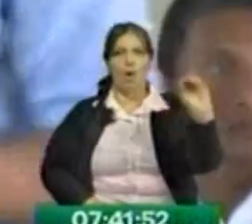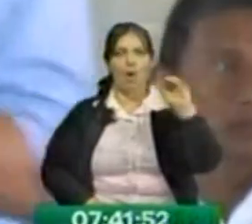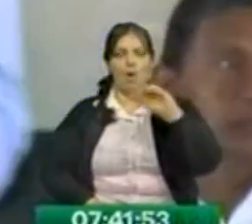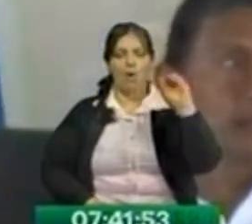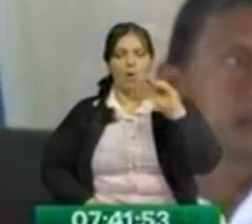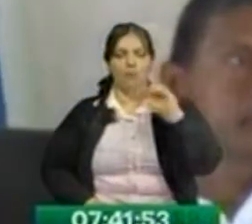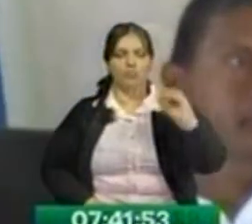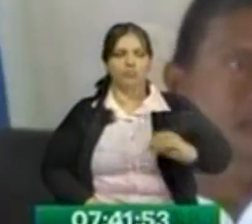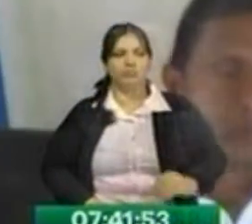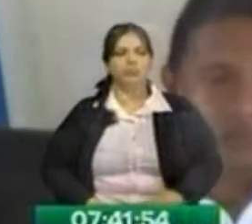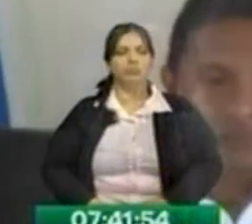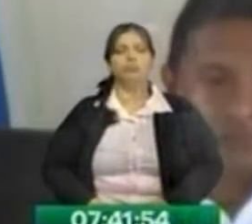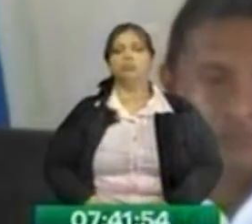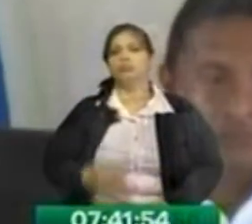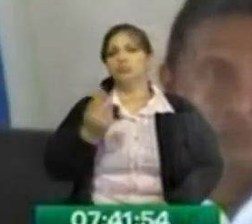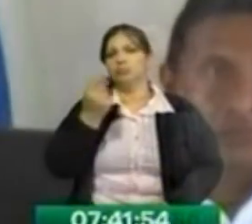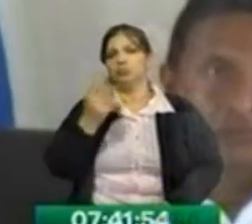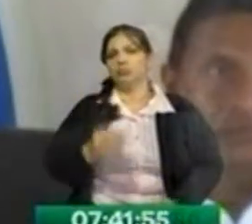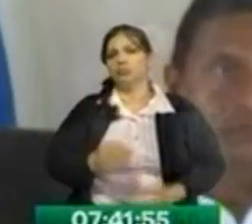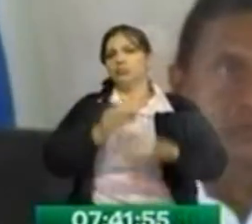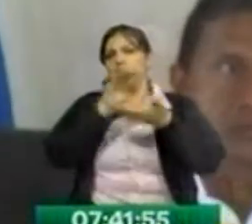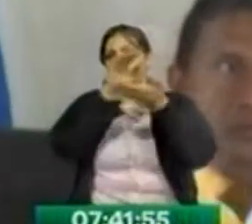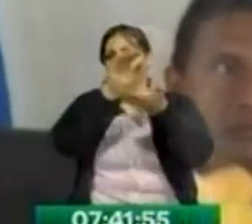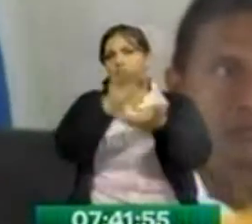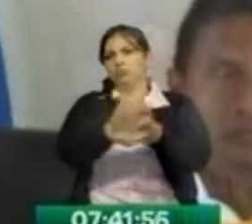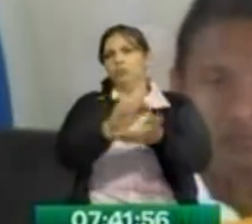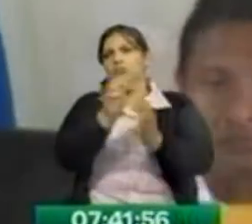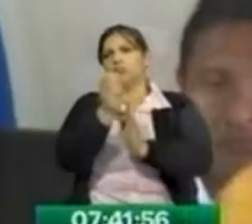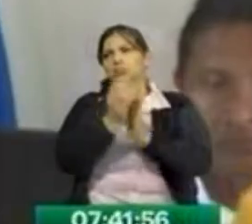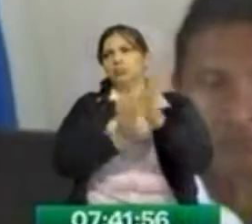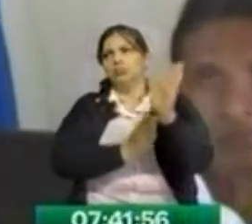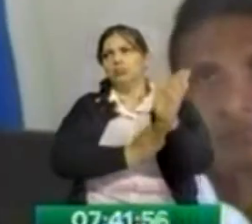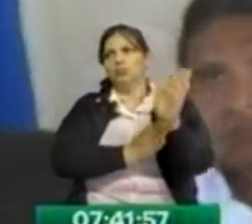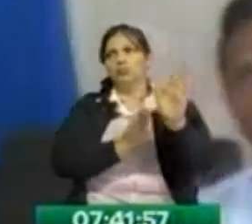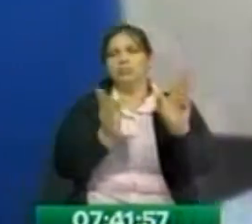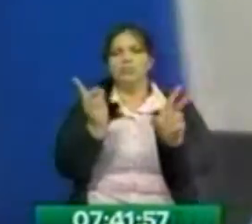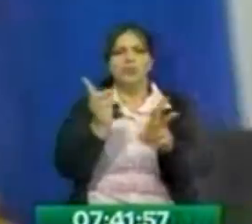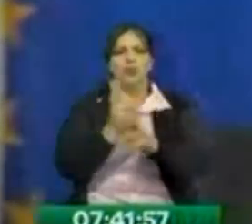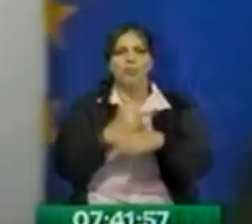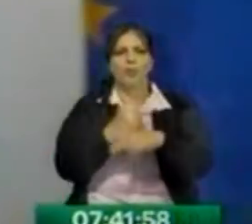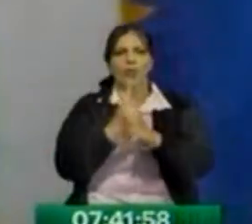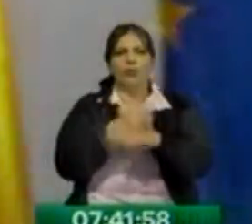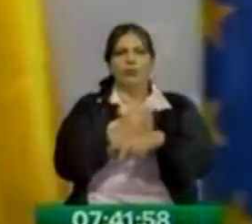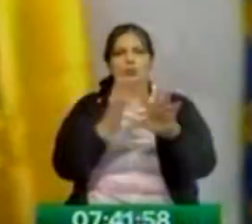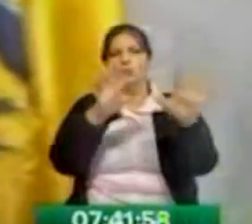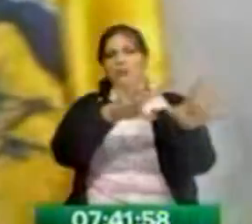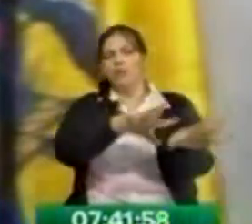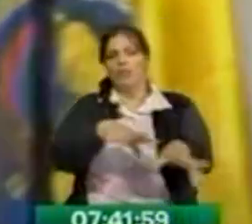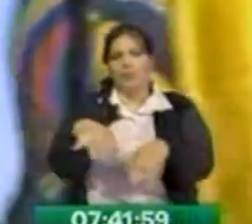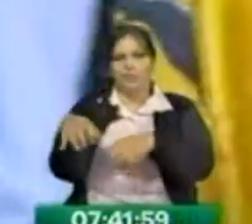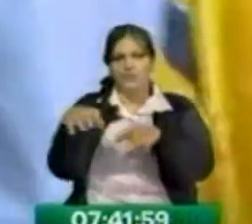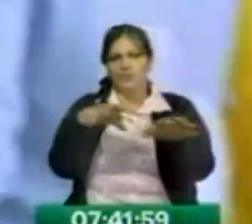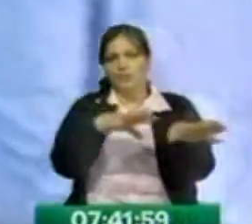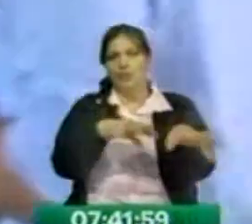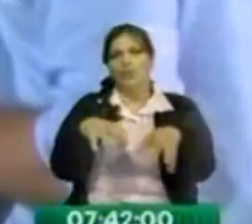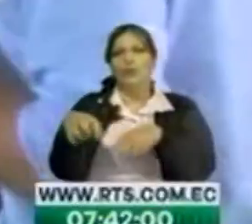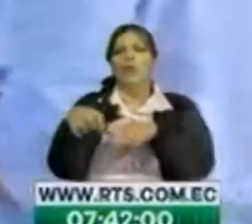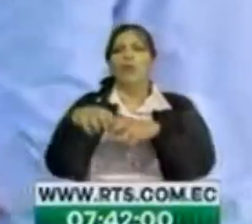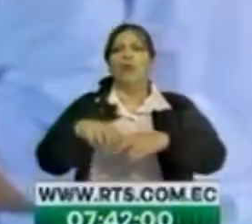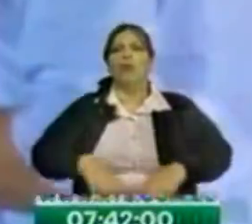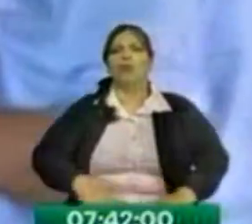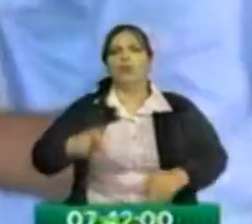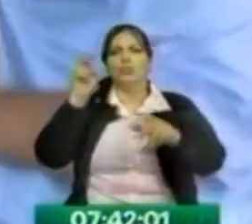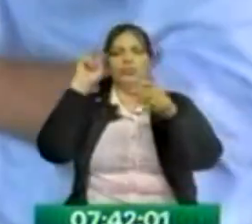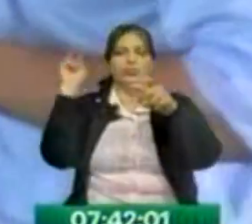asesoría pero además el financiamiento concreto de proyectos productivos sobre todo en agricultura y probablemente también en